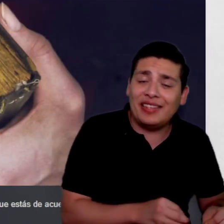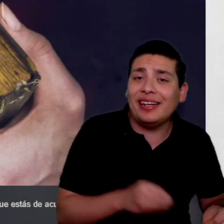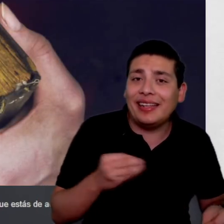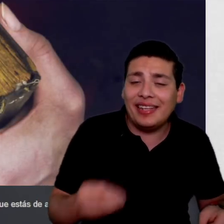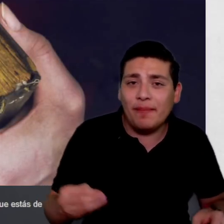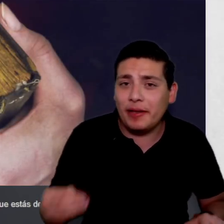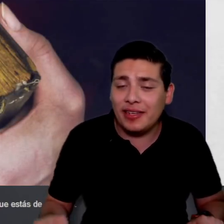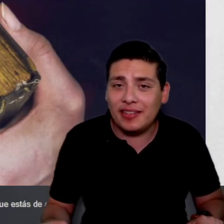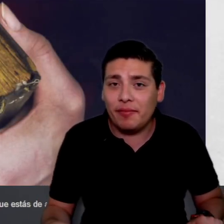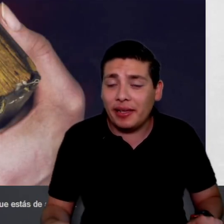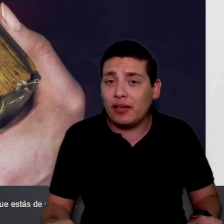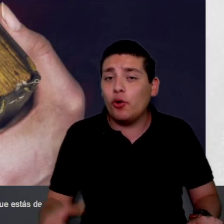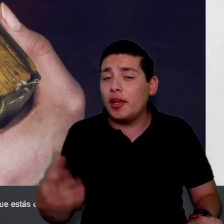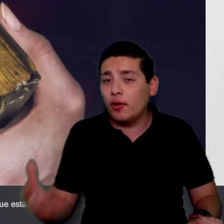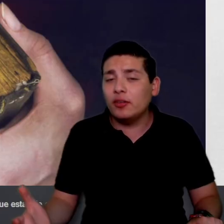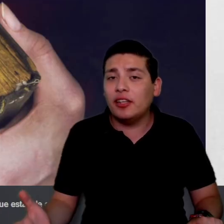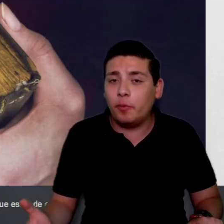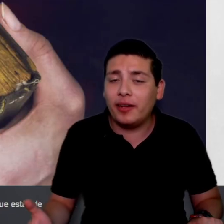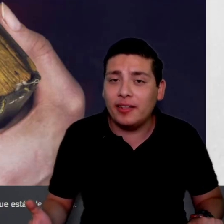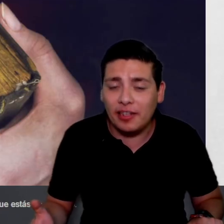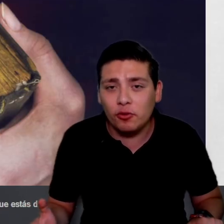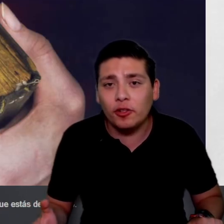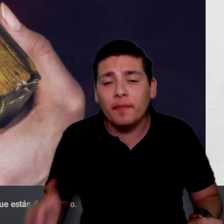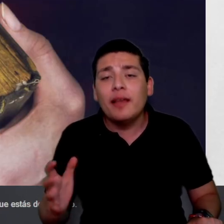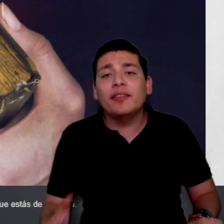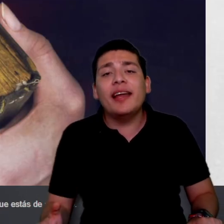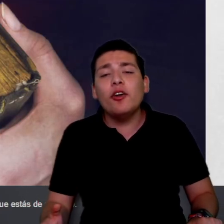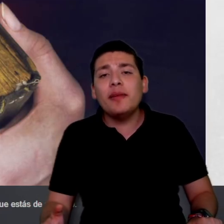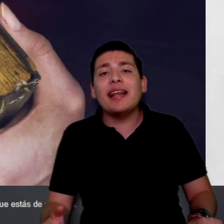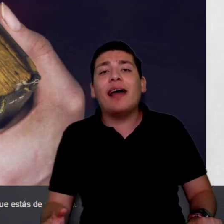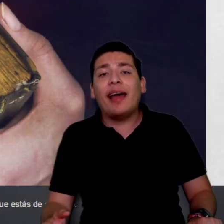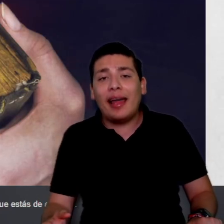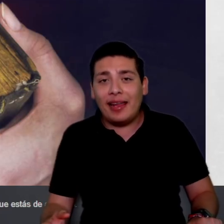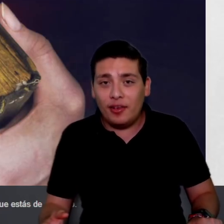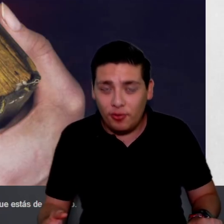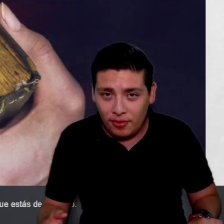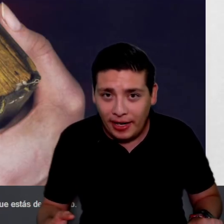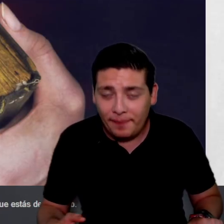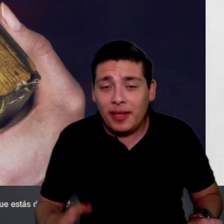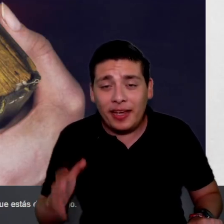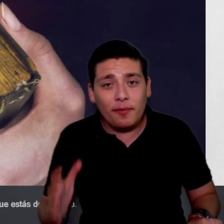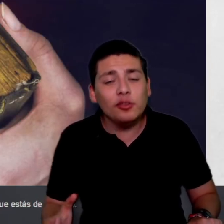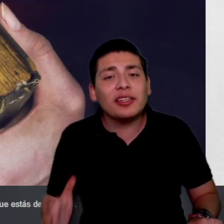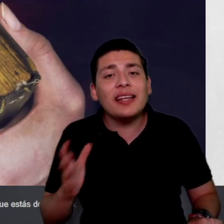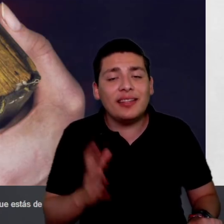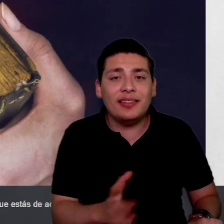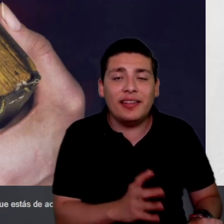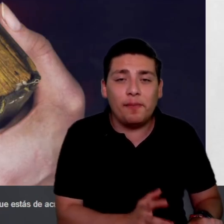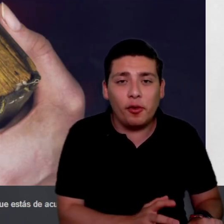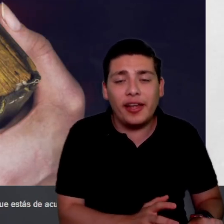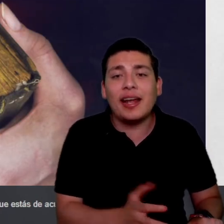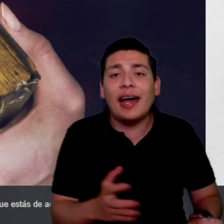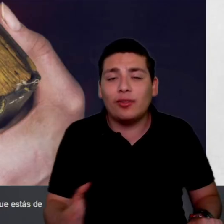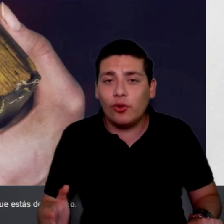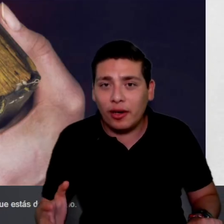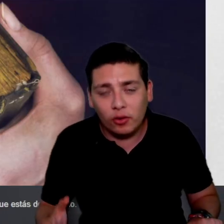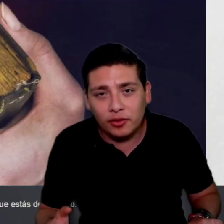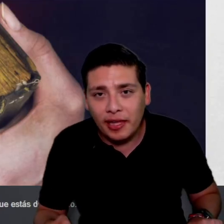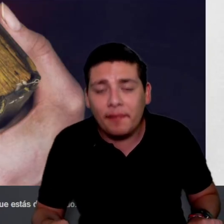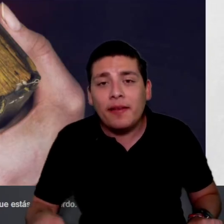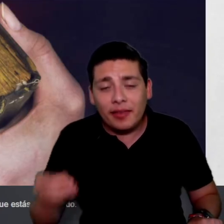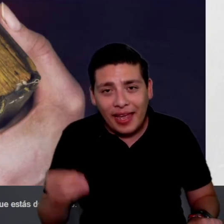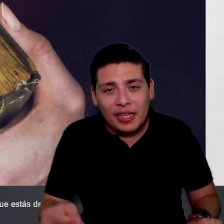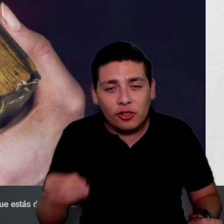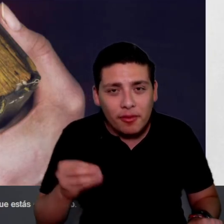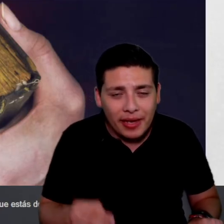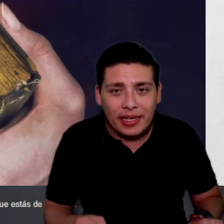de ultraderecha que tiene presencia en México y en otras partes del mundo, denominada El Yunque, que busca hacerse del poder a toda